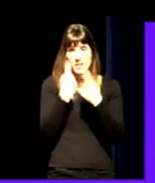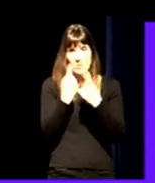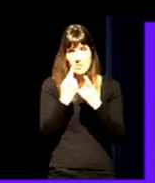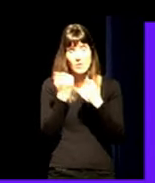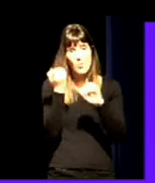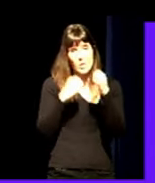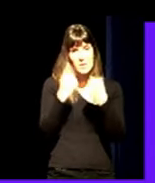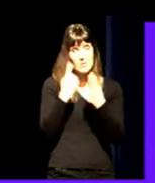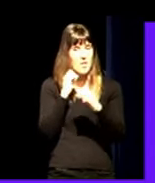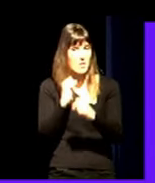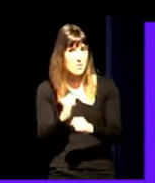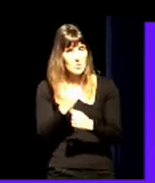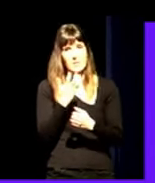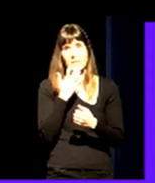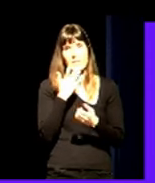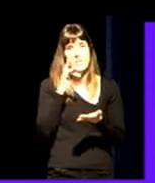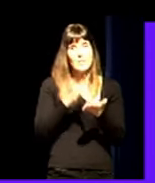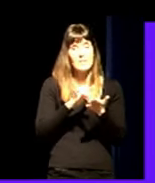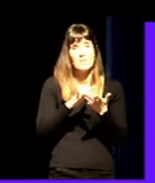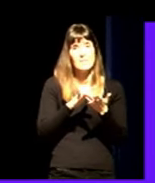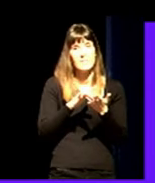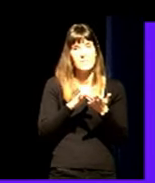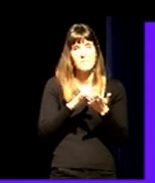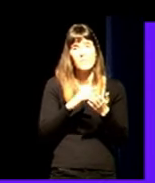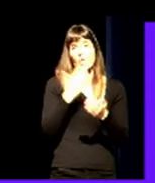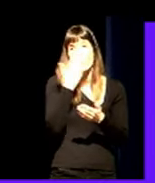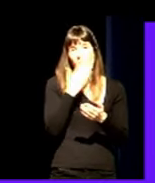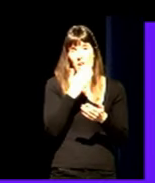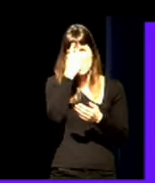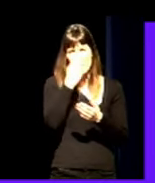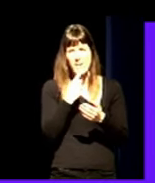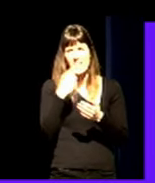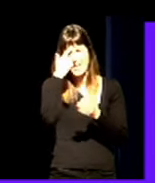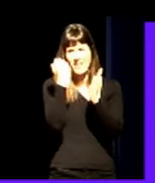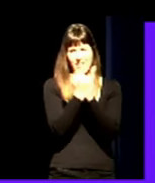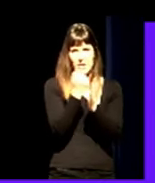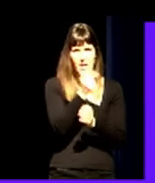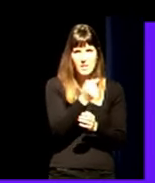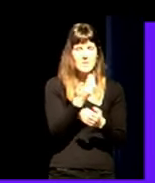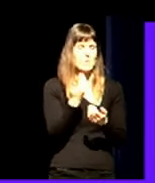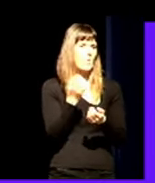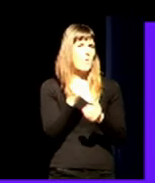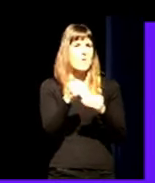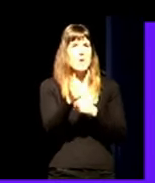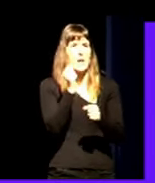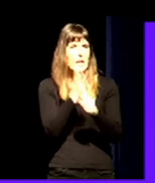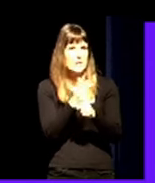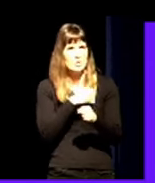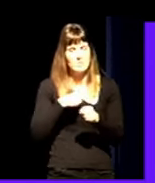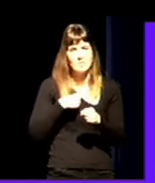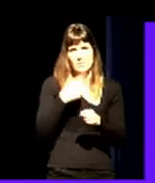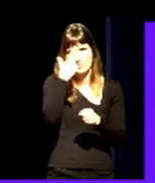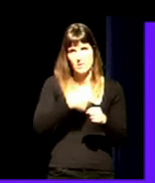como salir de una mala fama en el centro, como retos personales, como